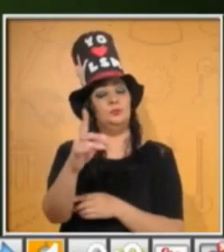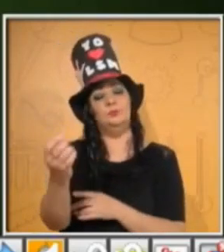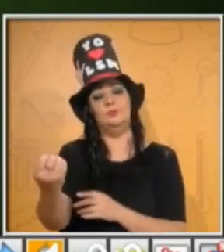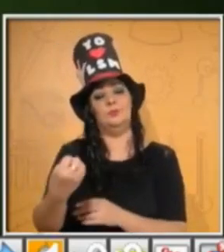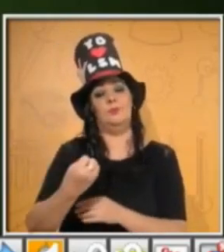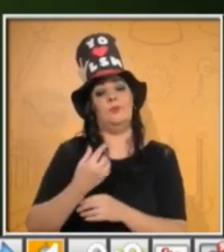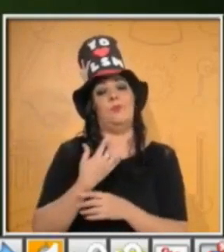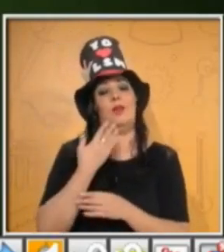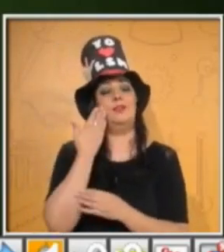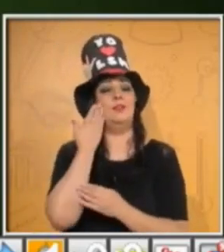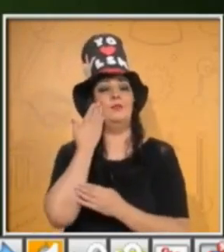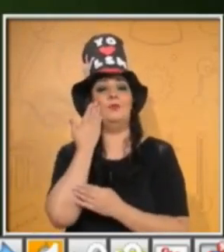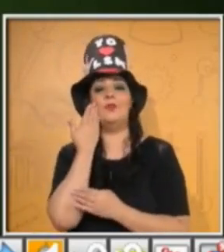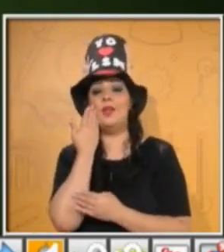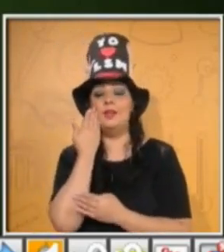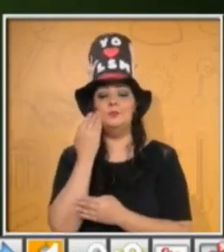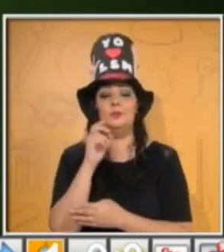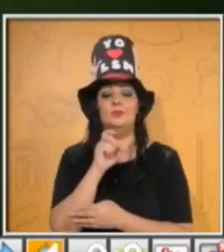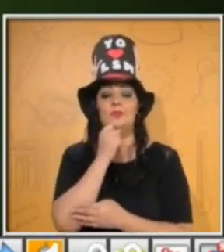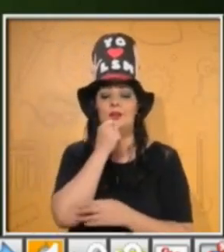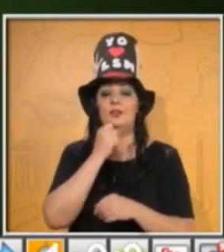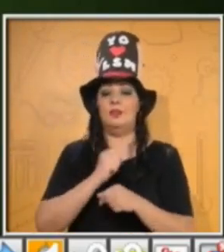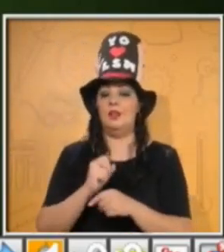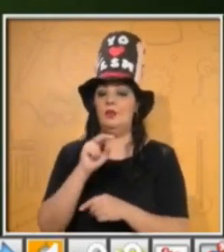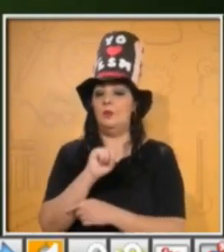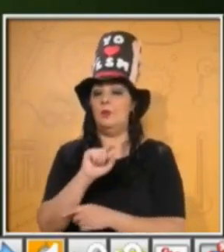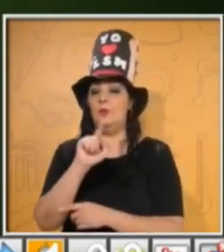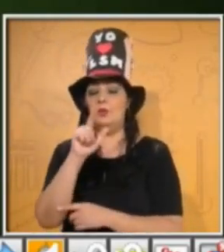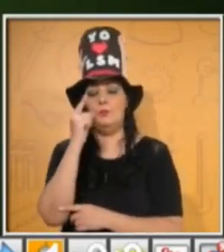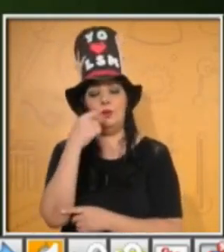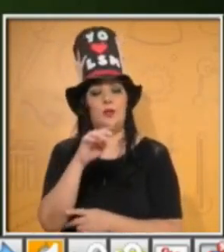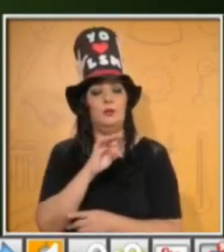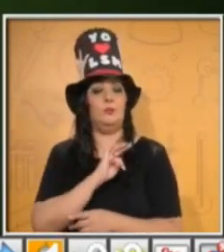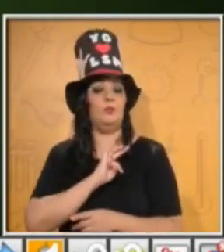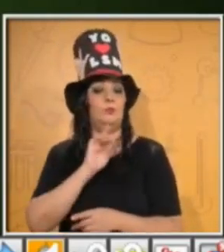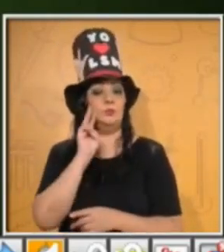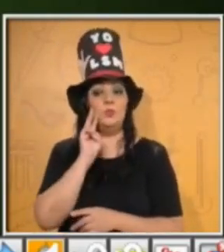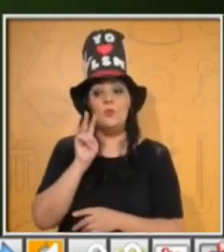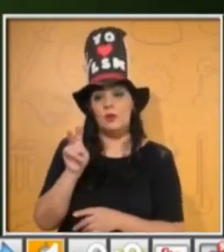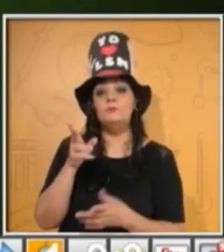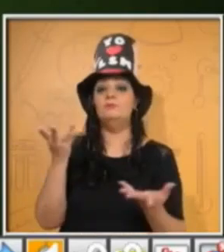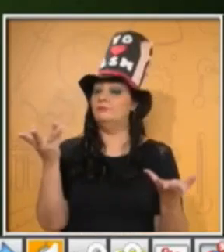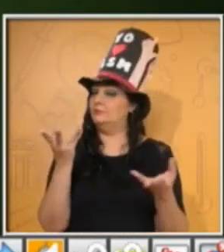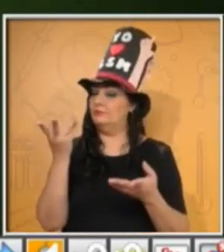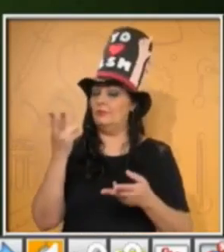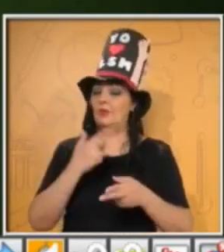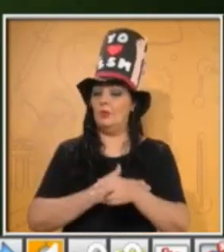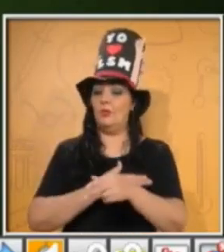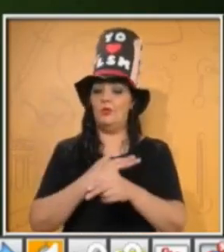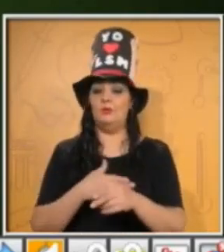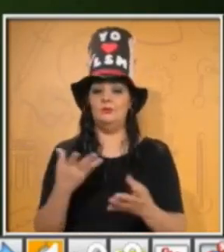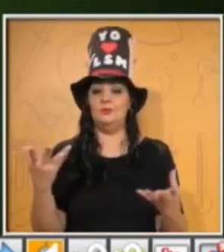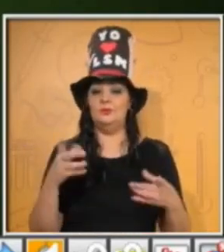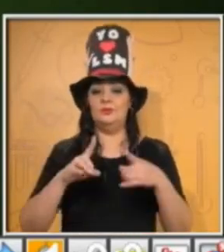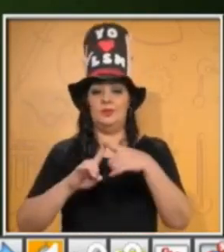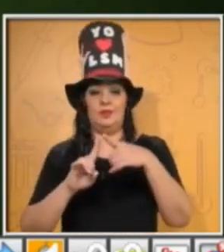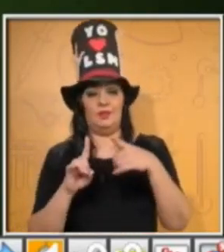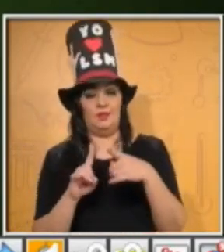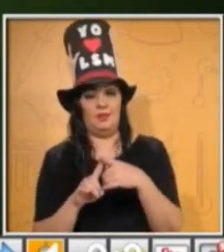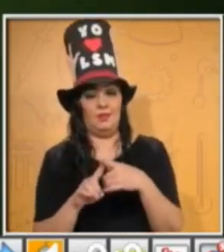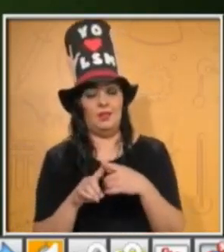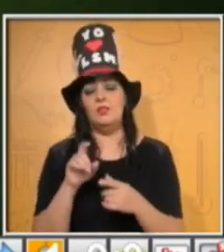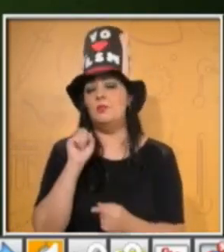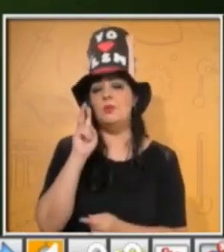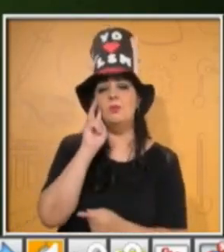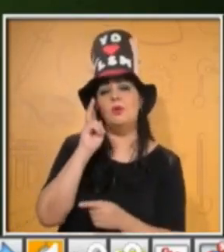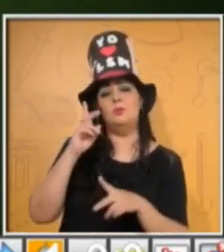estar viendo tu trabajo allá en casa. En el caso de matemáticas nos mandaron una tarea que era la división de una fracción entre números